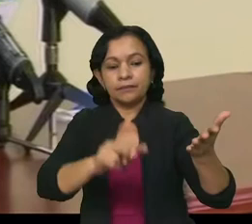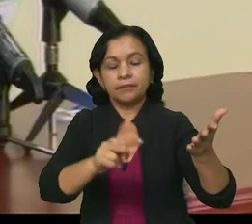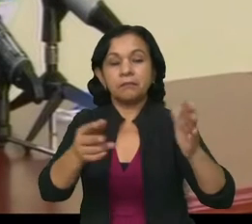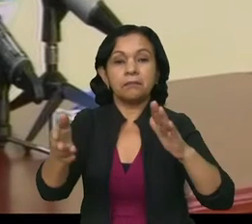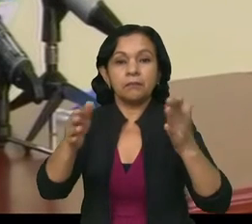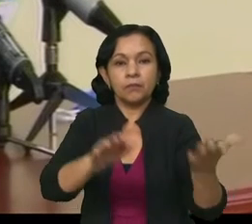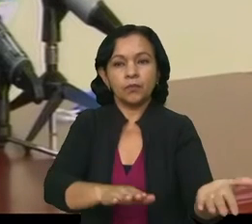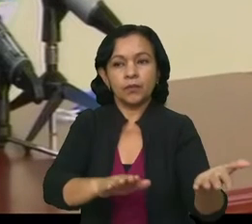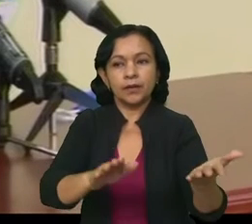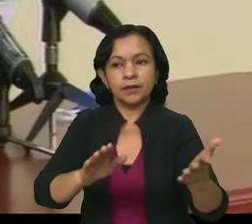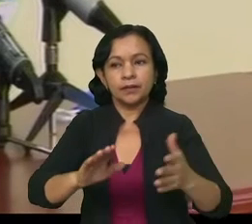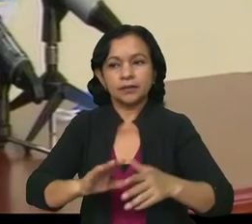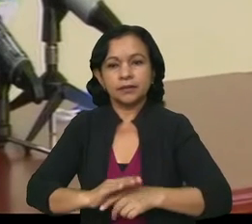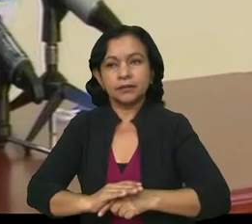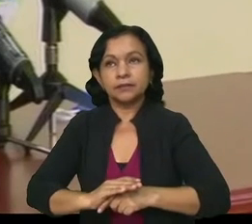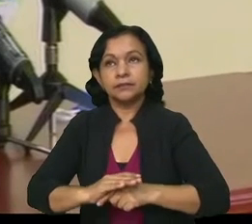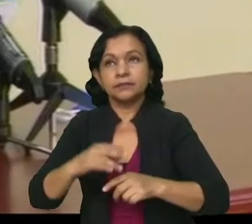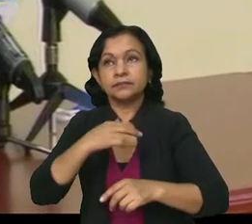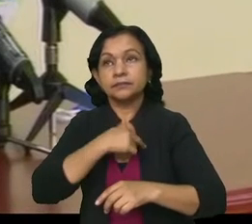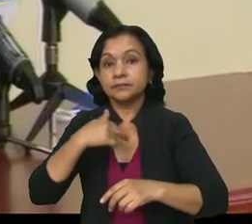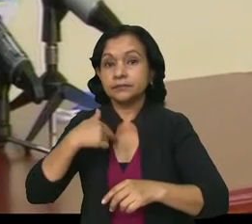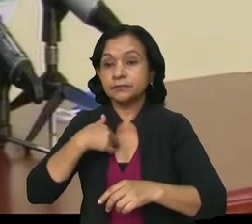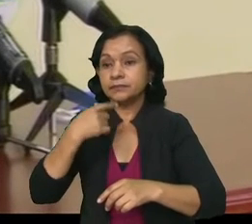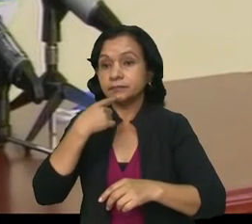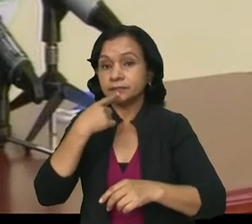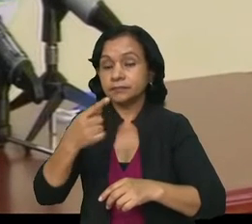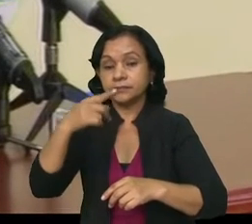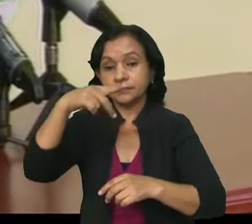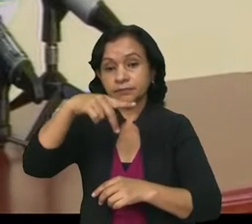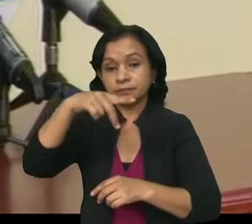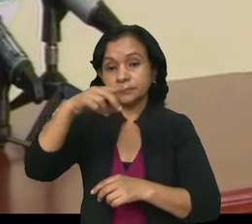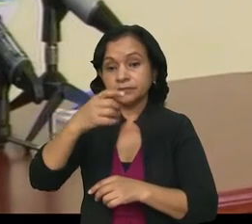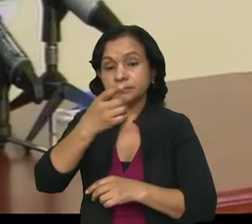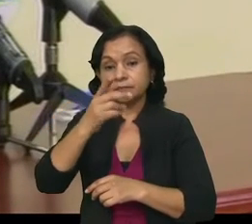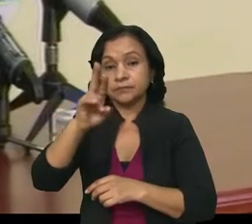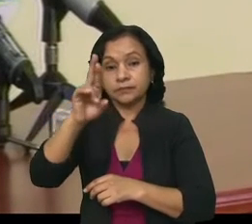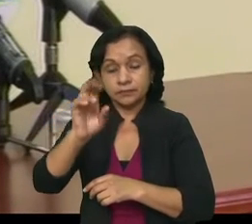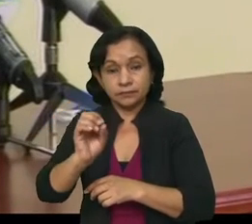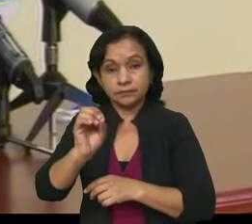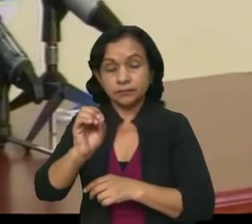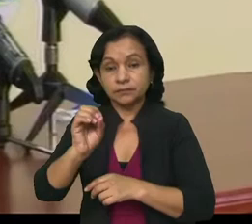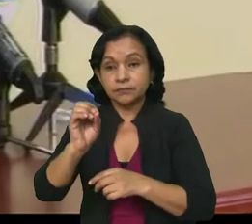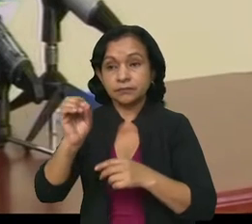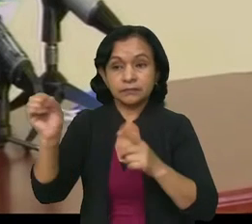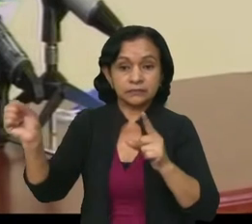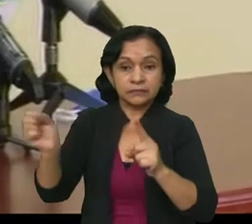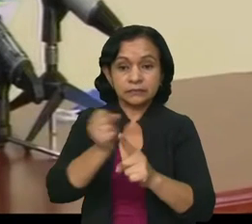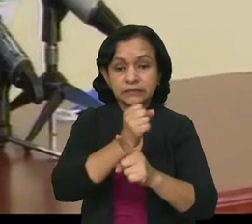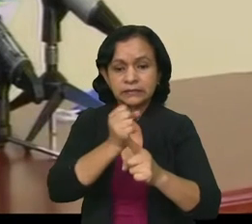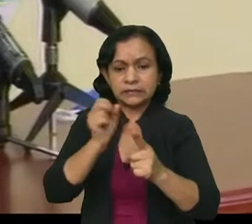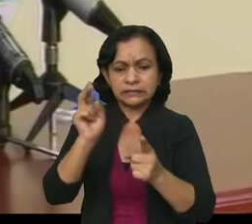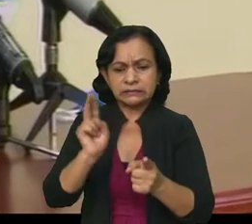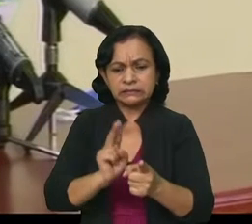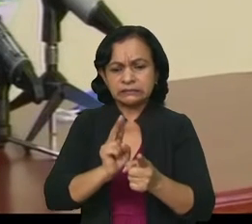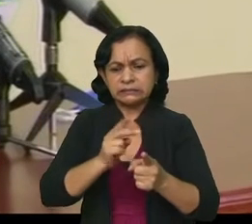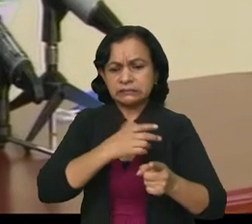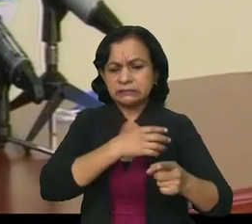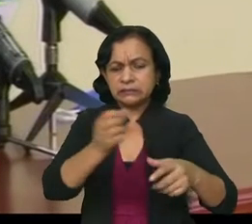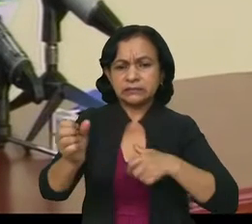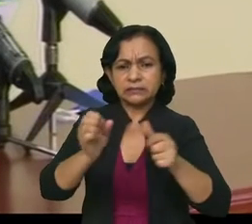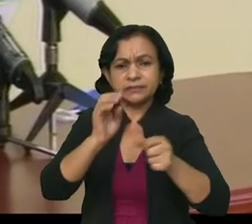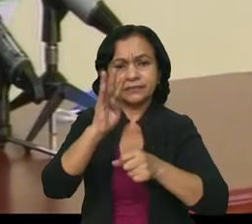muerta. También refirieron que Pedro Pablo Dávila Hernández agredió sexualmente a la niñita de